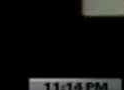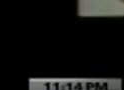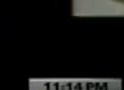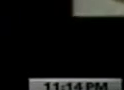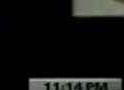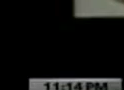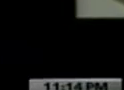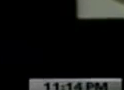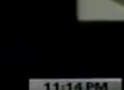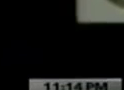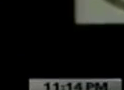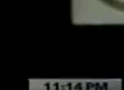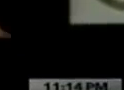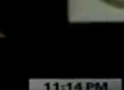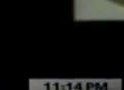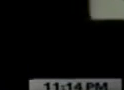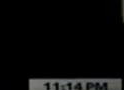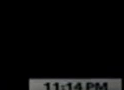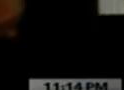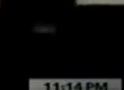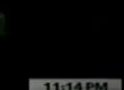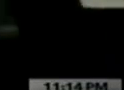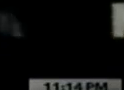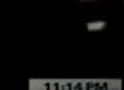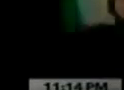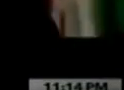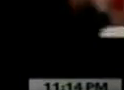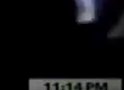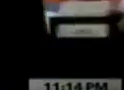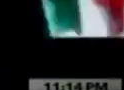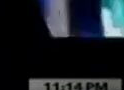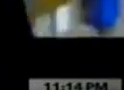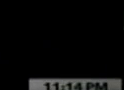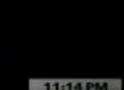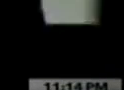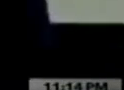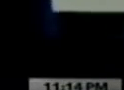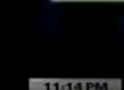hemos mencionado todos esos casos de los que usted ha hablado aquí. Gracias.